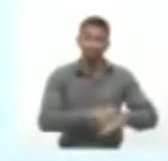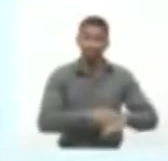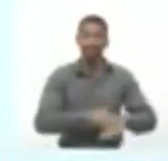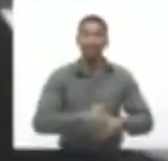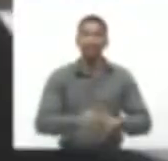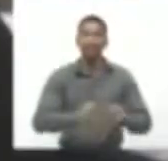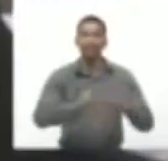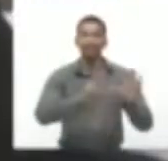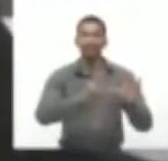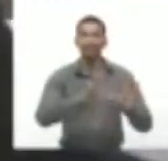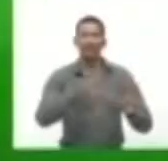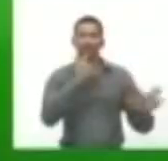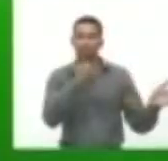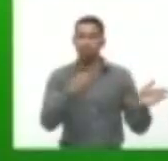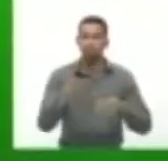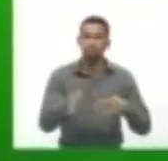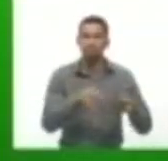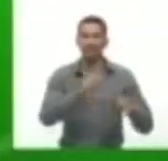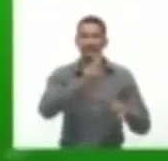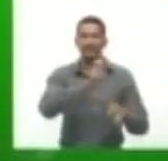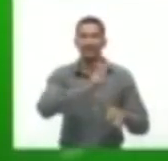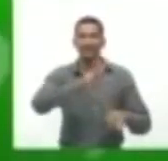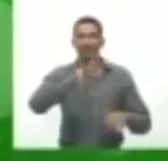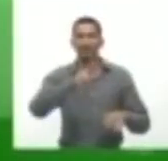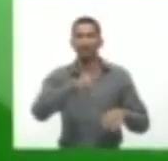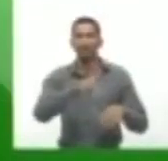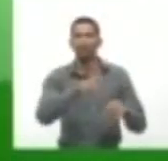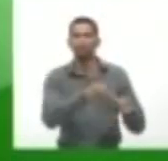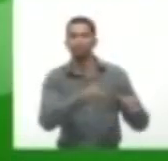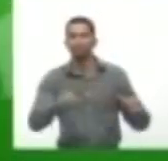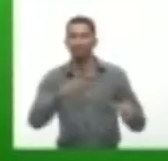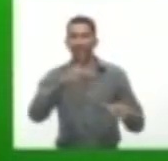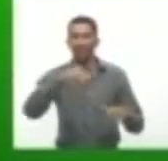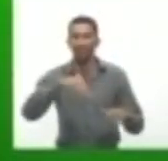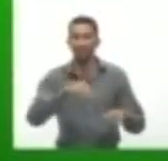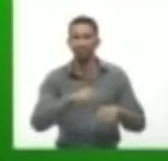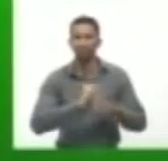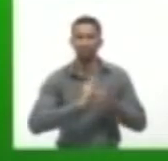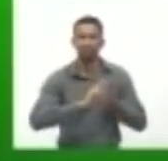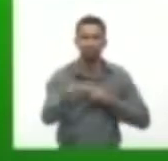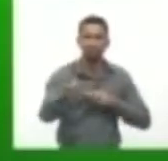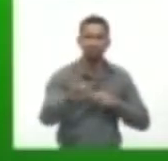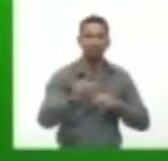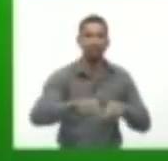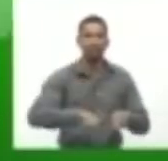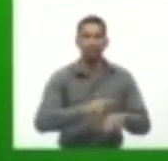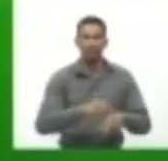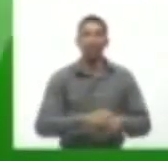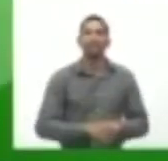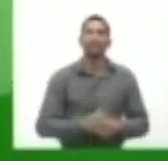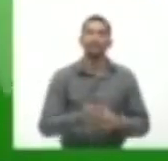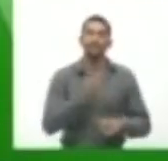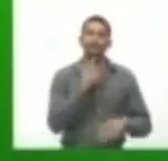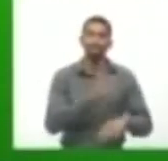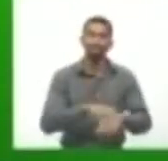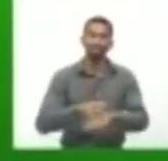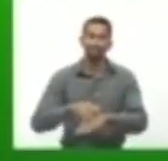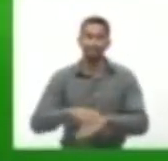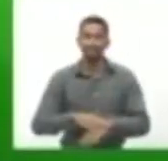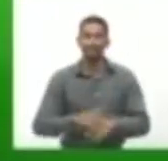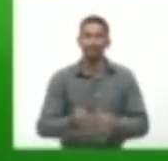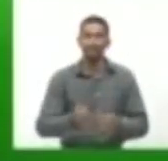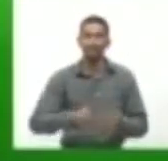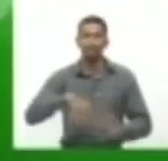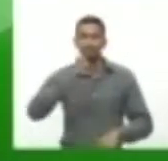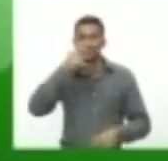los 75 kilómetros por hora. Efectivamente, se han mantenido condiciones meteorológicas propicias para que se presenten fuertes